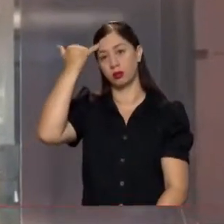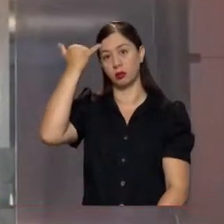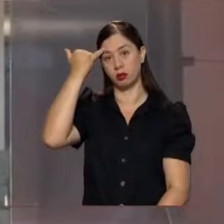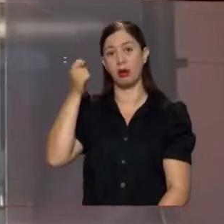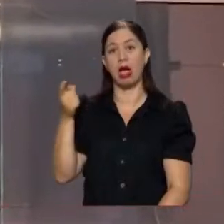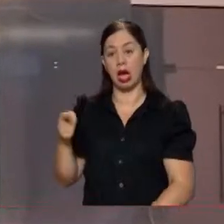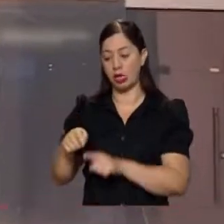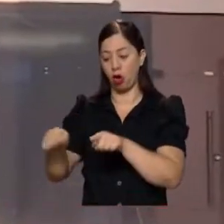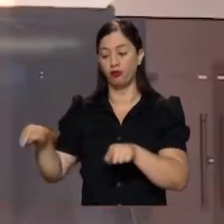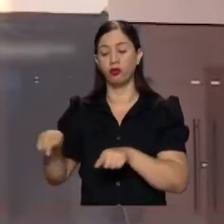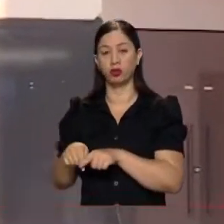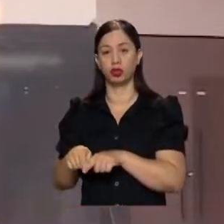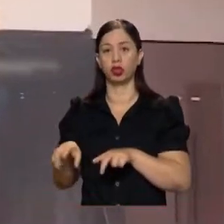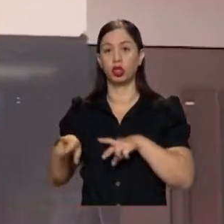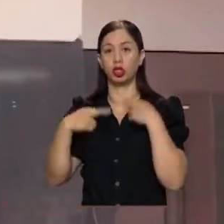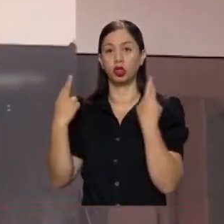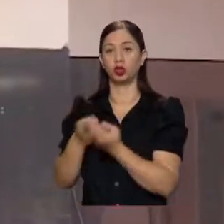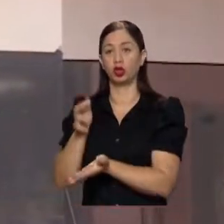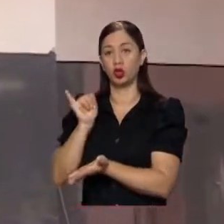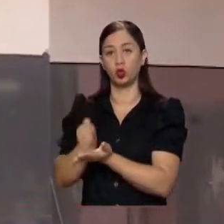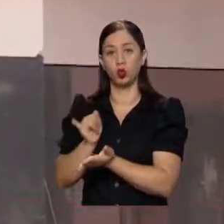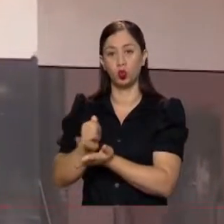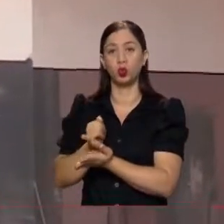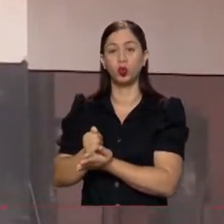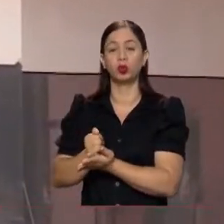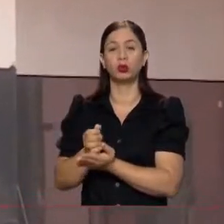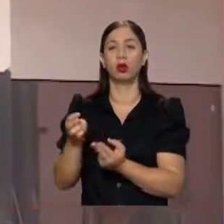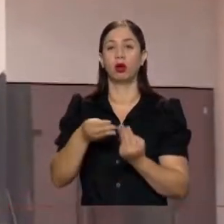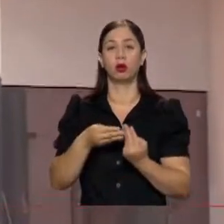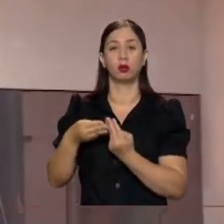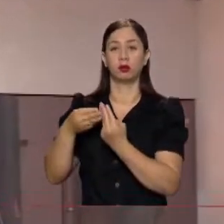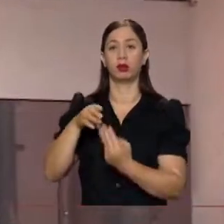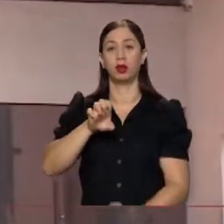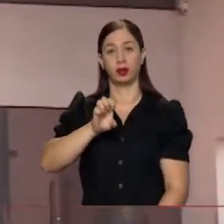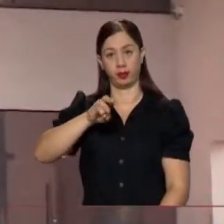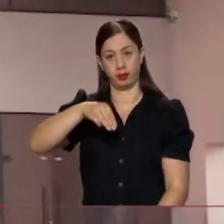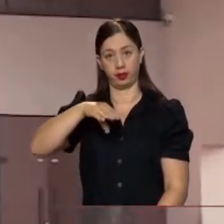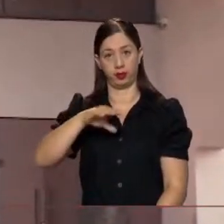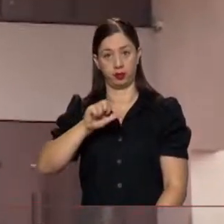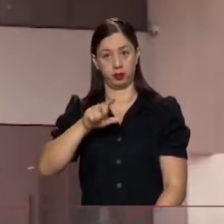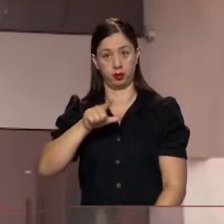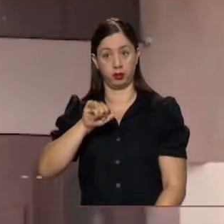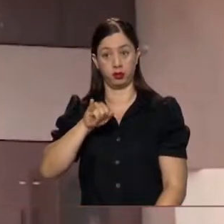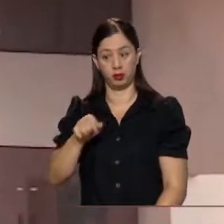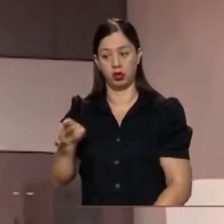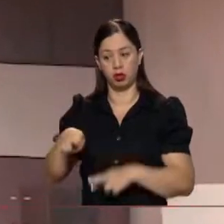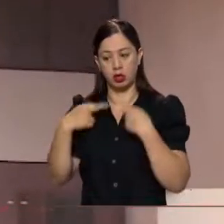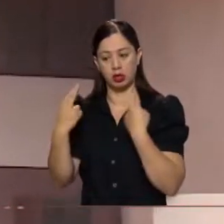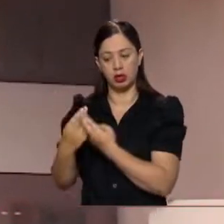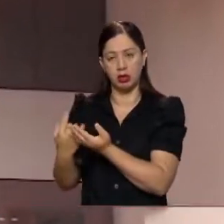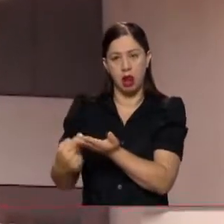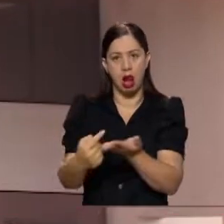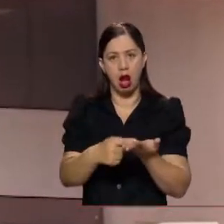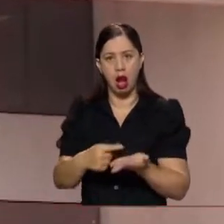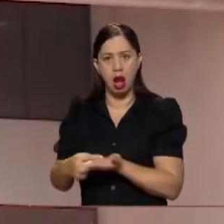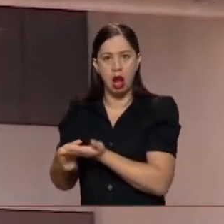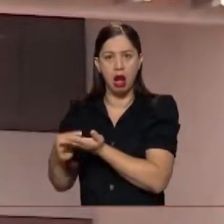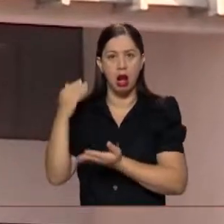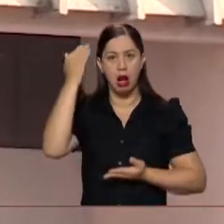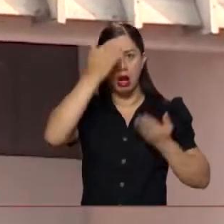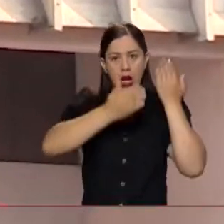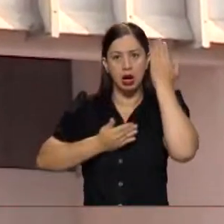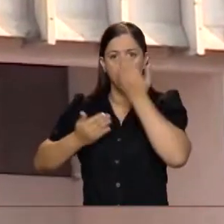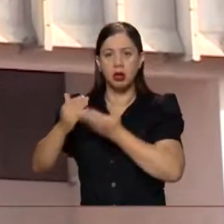se estará reuniendo la Junta Directiva de las Empresas Municipales de Cali en una reunión extraordinaria para analizar la